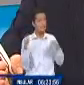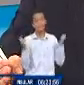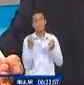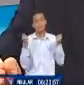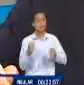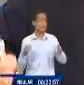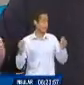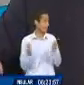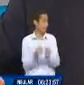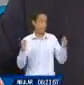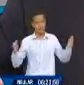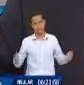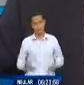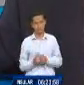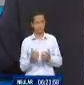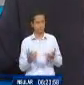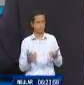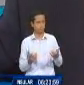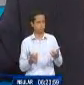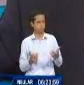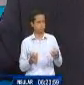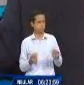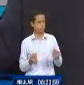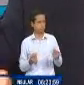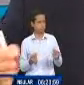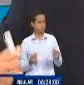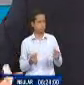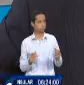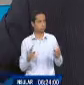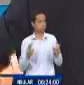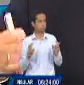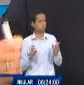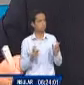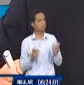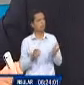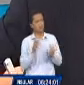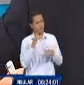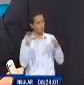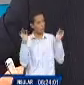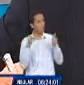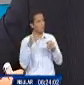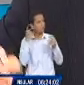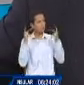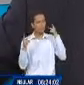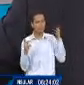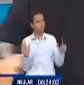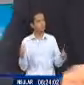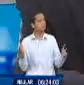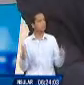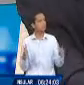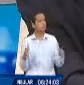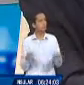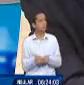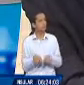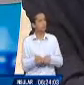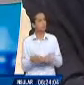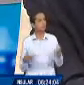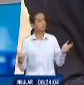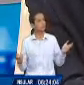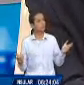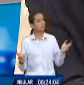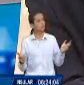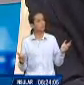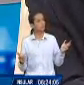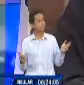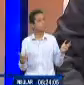con bombos y platillos pero lo cierto es que la inversión en el sector minero no termina de llegar me refiero a la minería de gran escala el